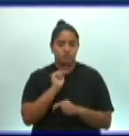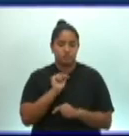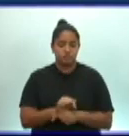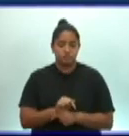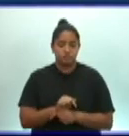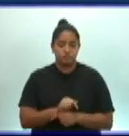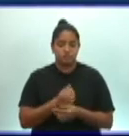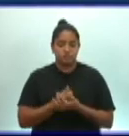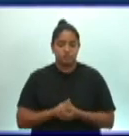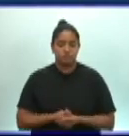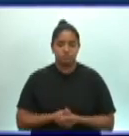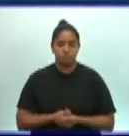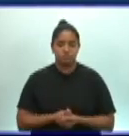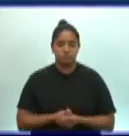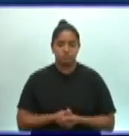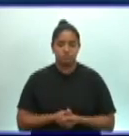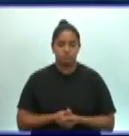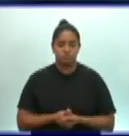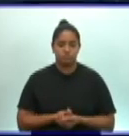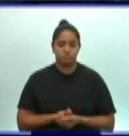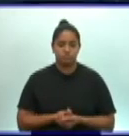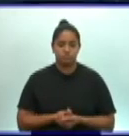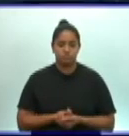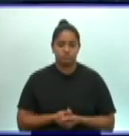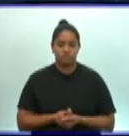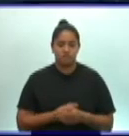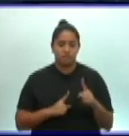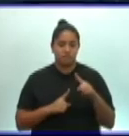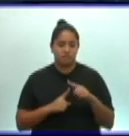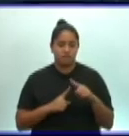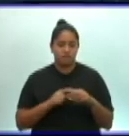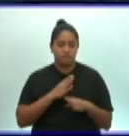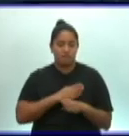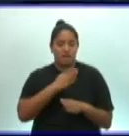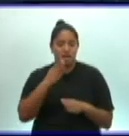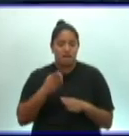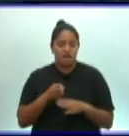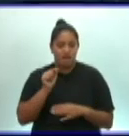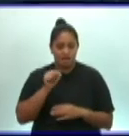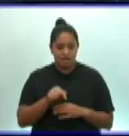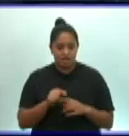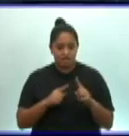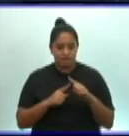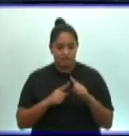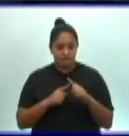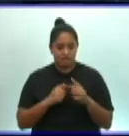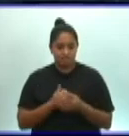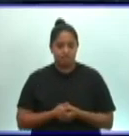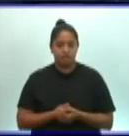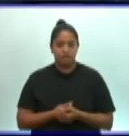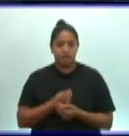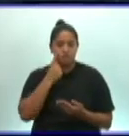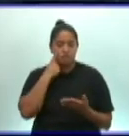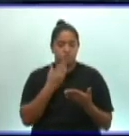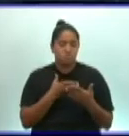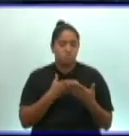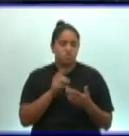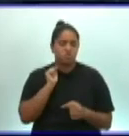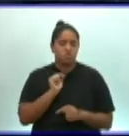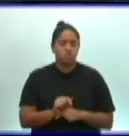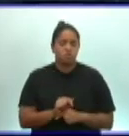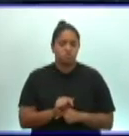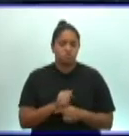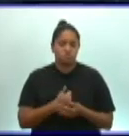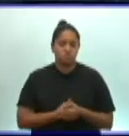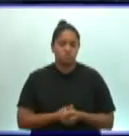ahora en condiciones de ir al estudio independiente. Antes de ir al estudio independiente, yo les propongo a ustedes que